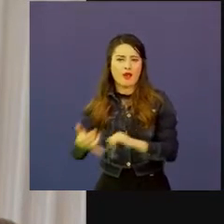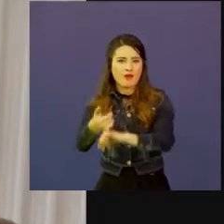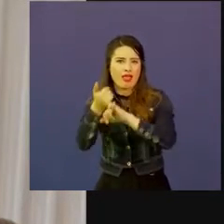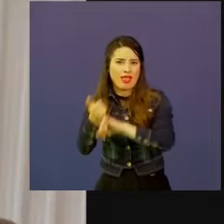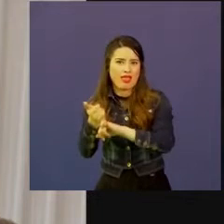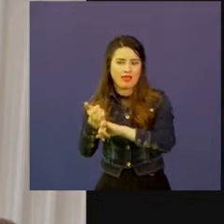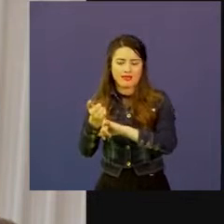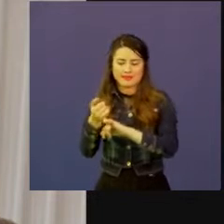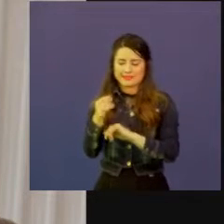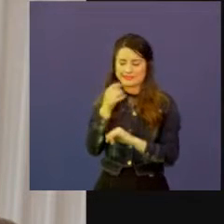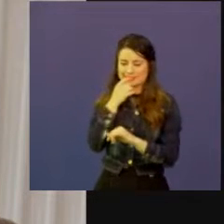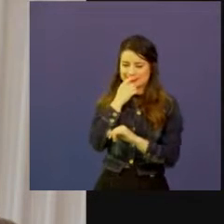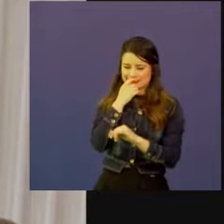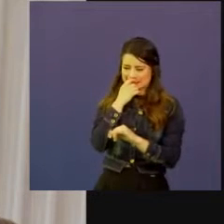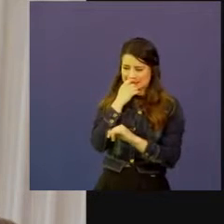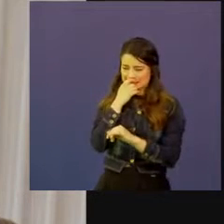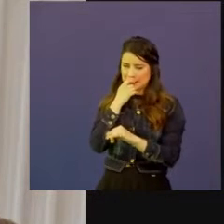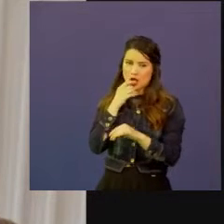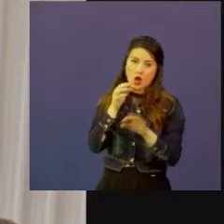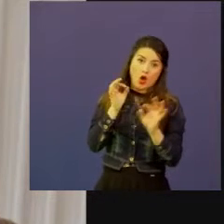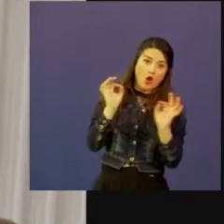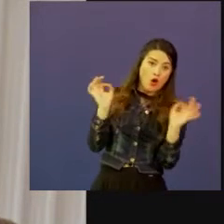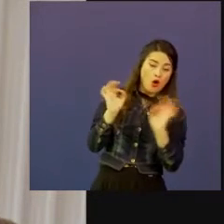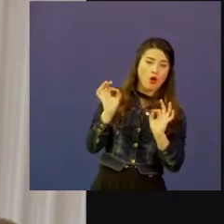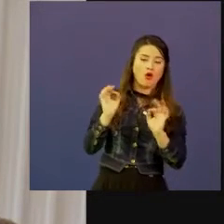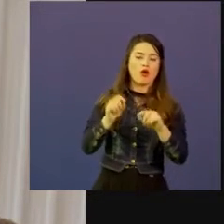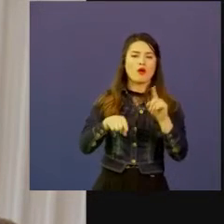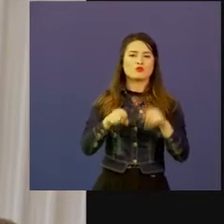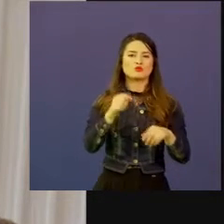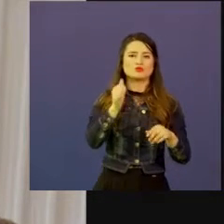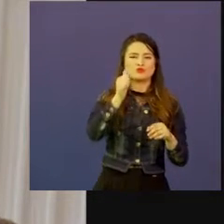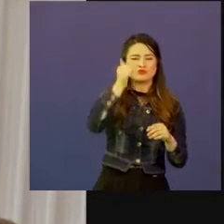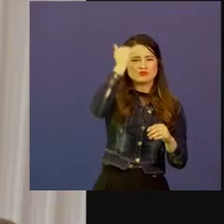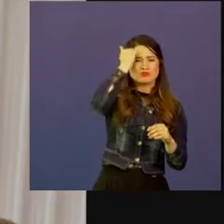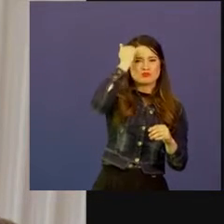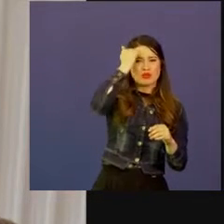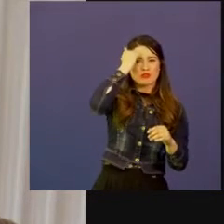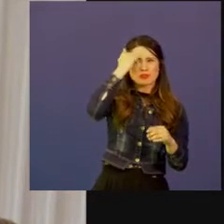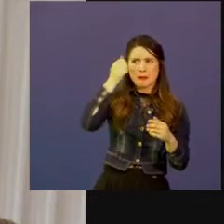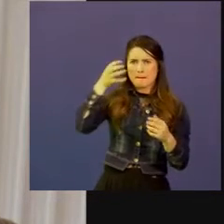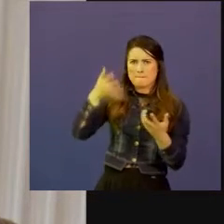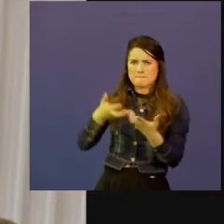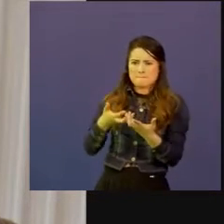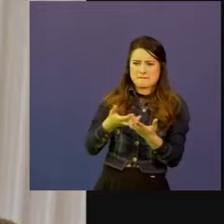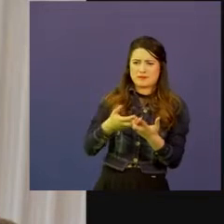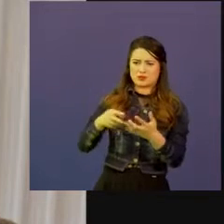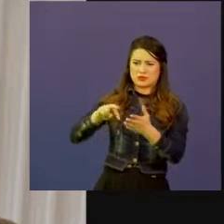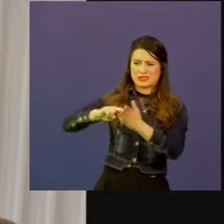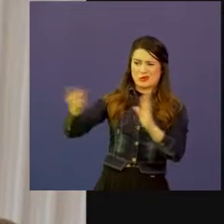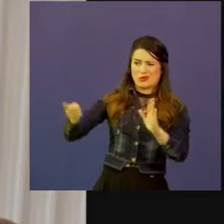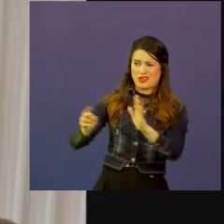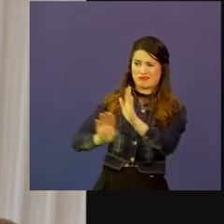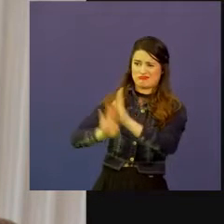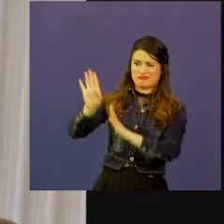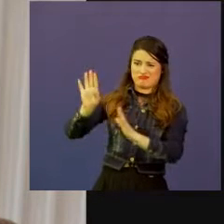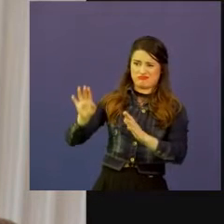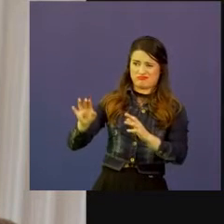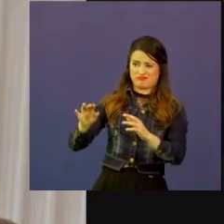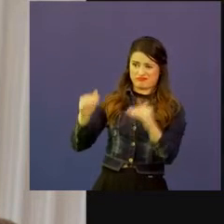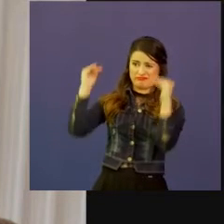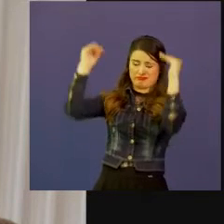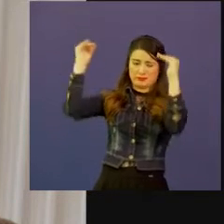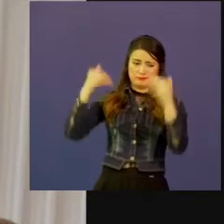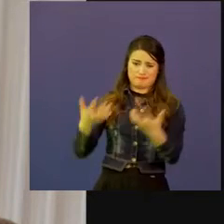o que en caso de existir, muchas veces los profesores no cuentan con los permisos o con el conocimiento necesario para instalarlos. En la mayoría